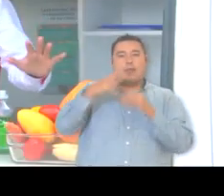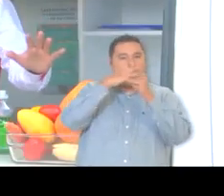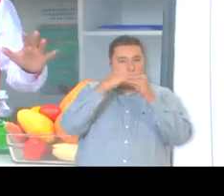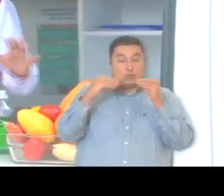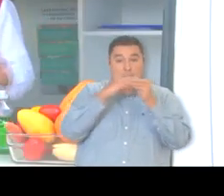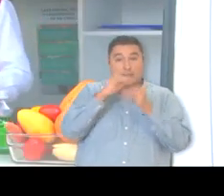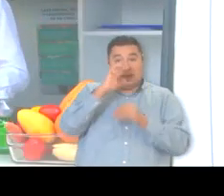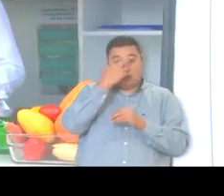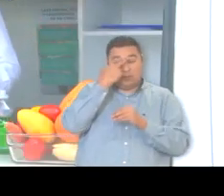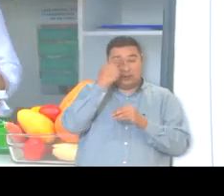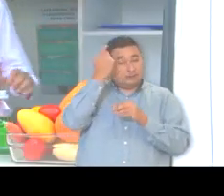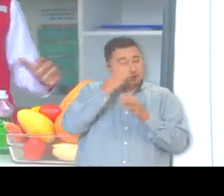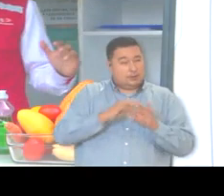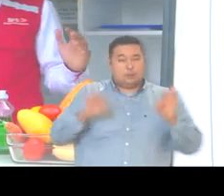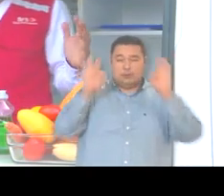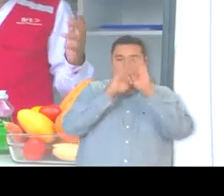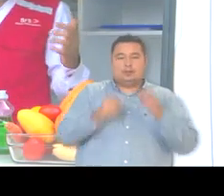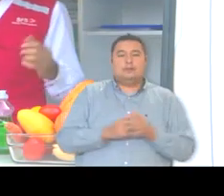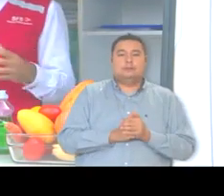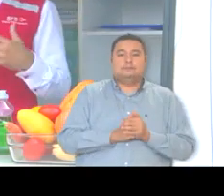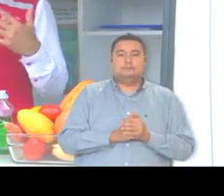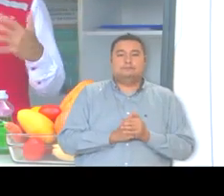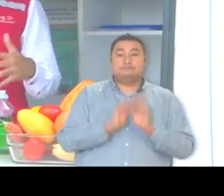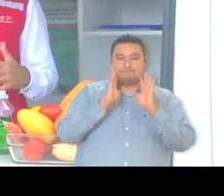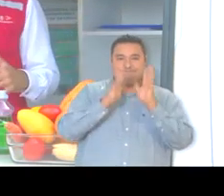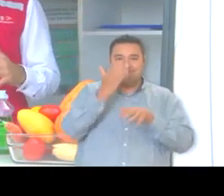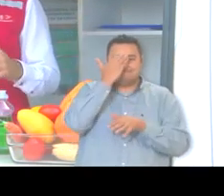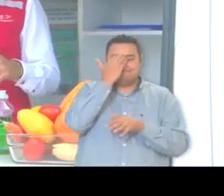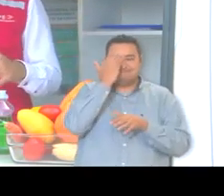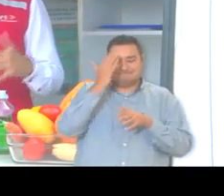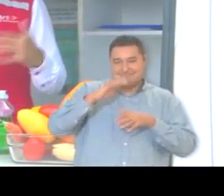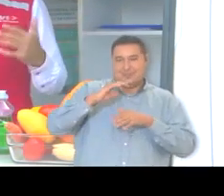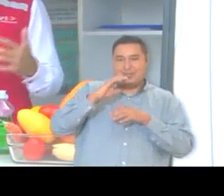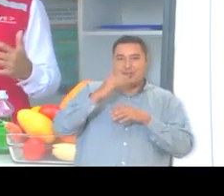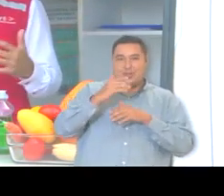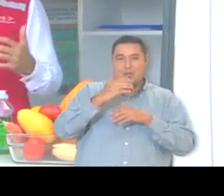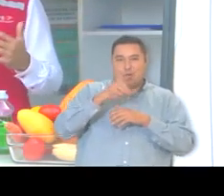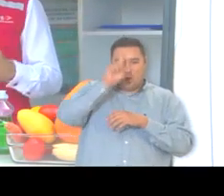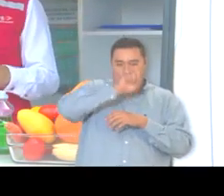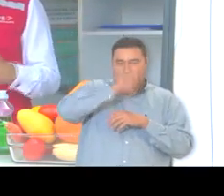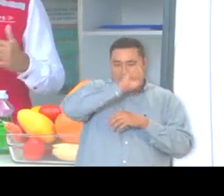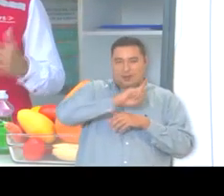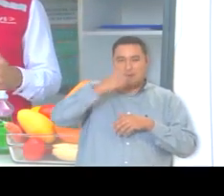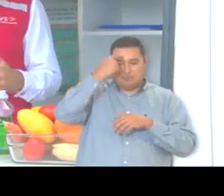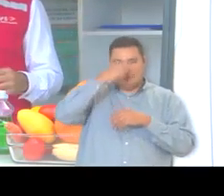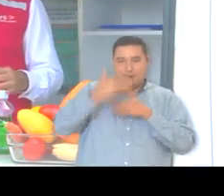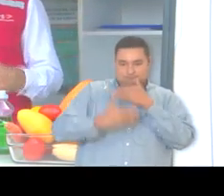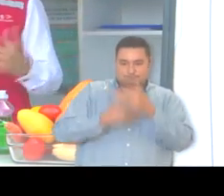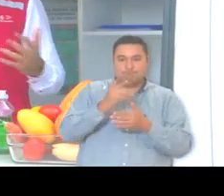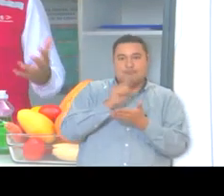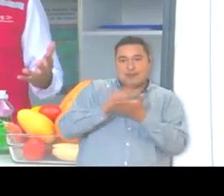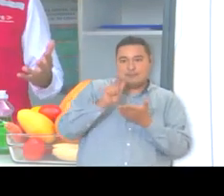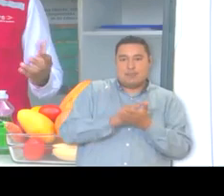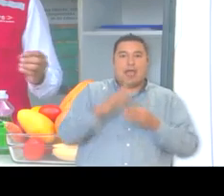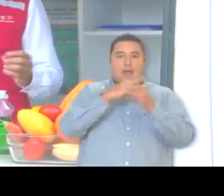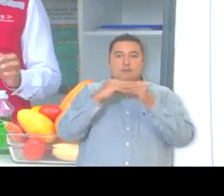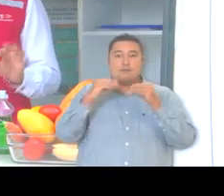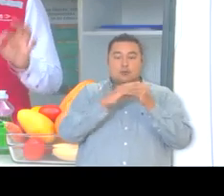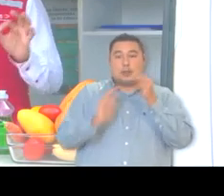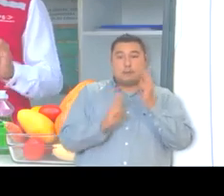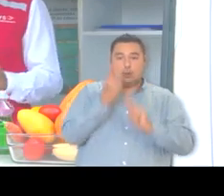las frutas, acuérdense. Y pues bueno, ahora que ya conocen los consejos para desinfectar las frutas y verduras, hay que